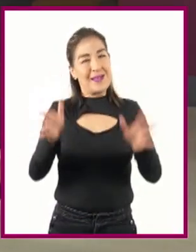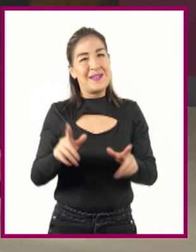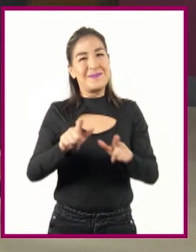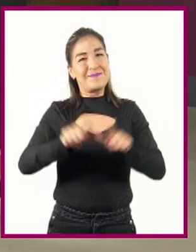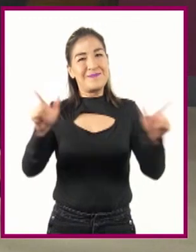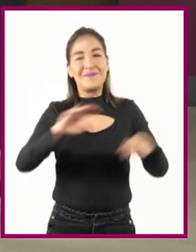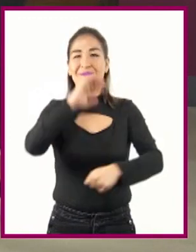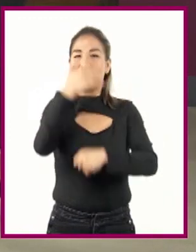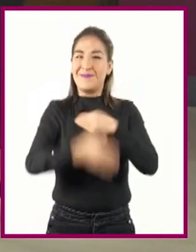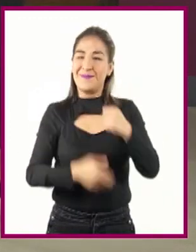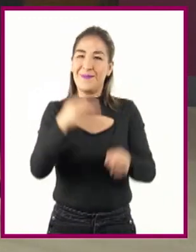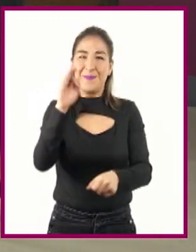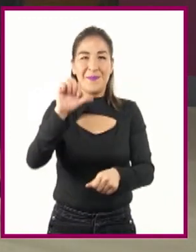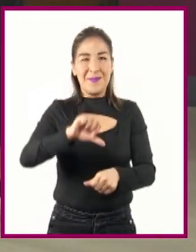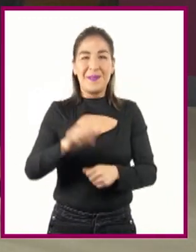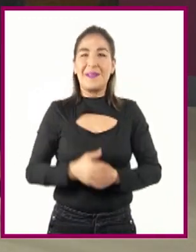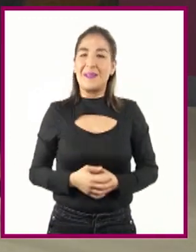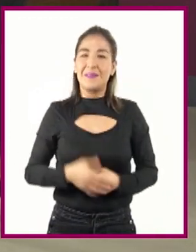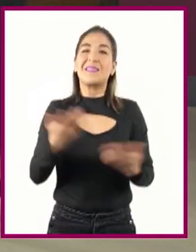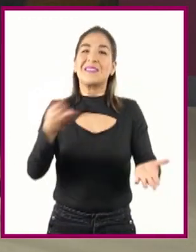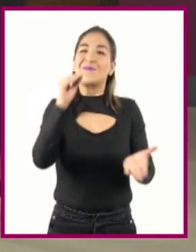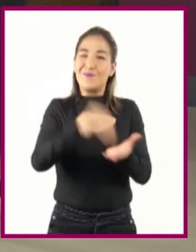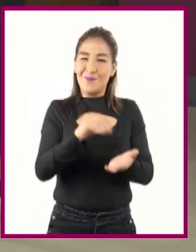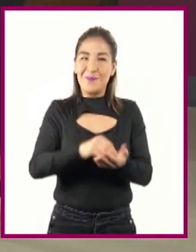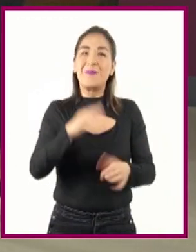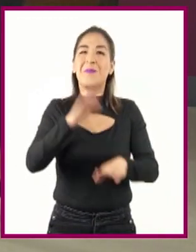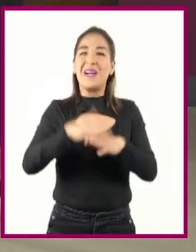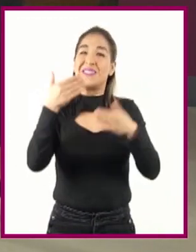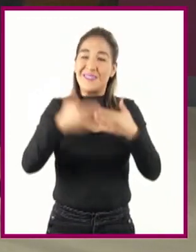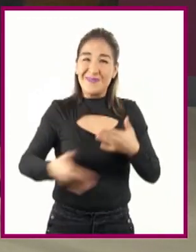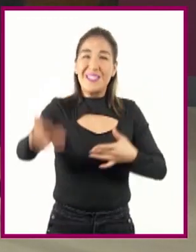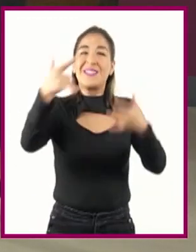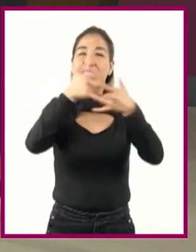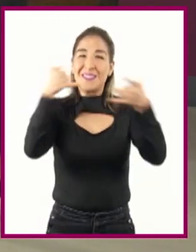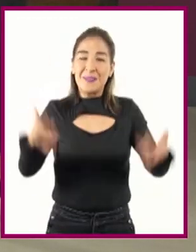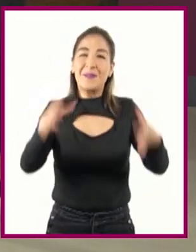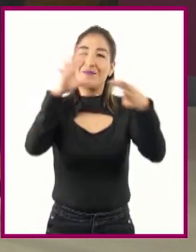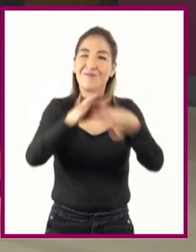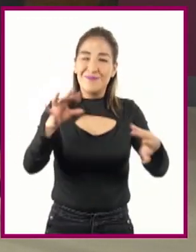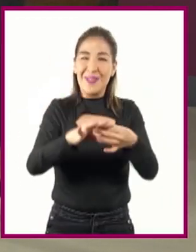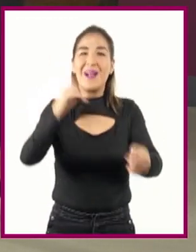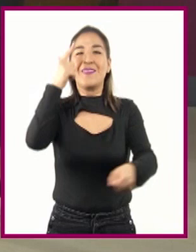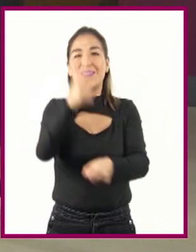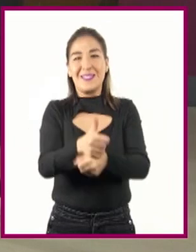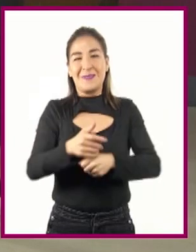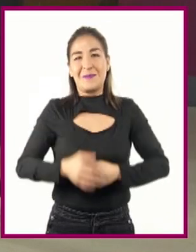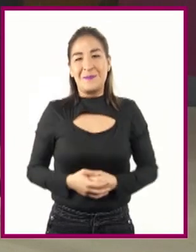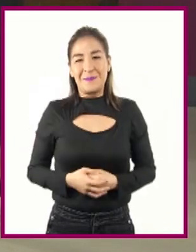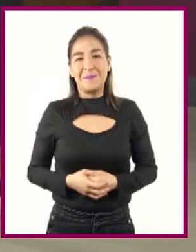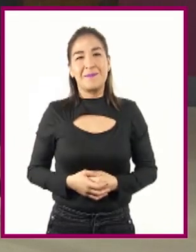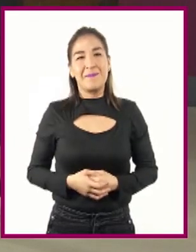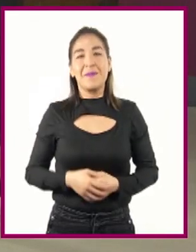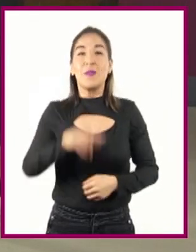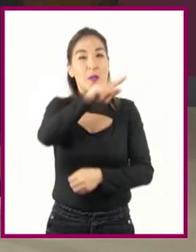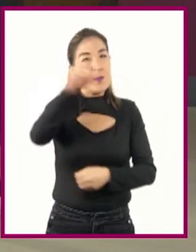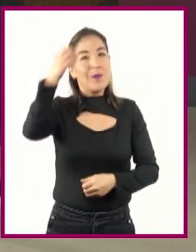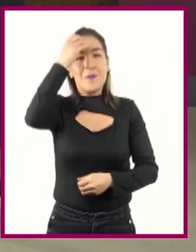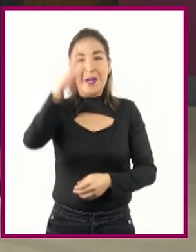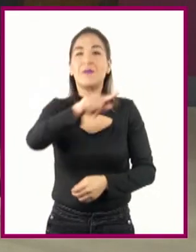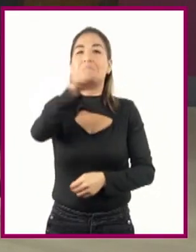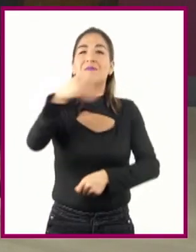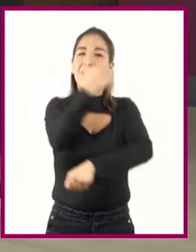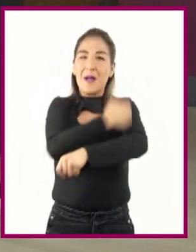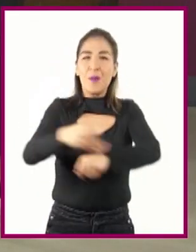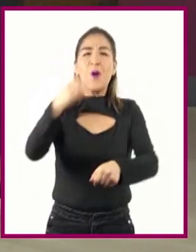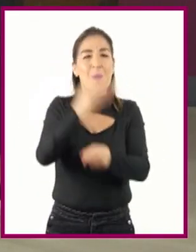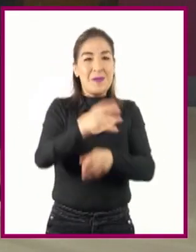¡Listo! Terminamos por hoy, aunque aún nos queda mucha historia por explorar y descubrir. No olviden compartir con su familia